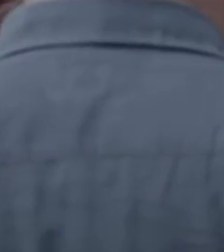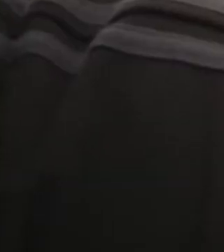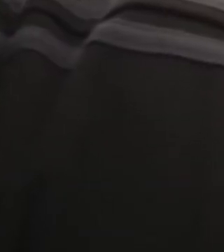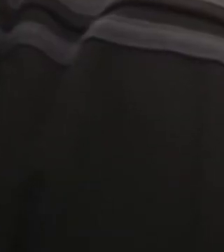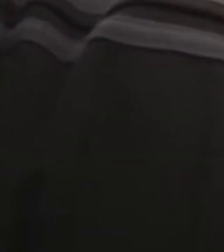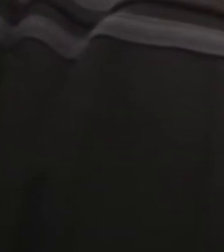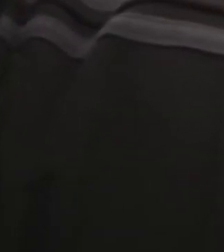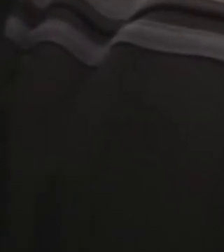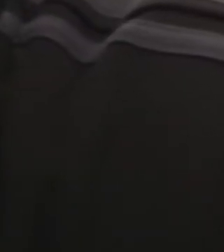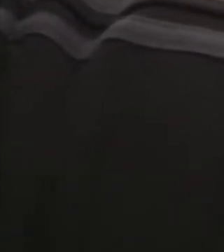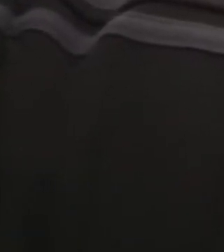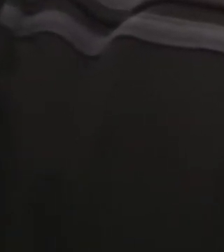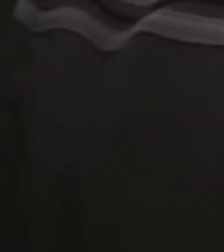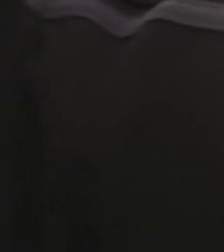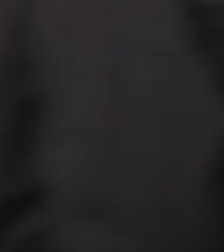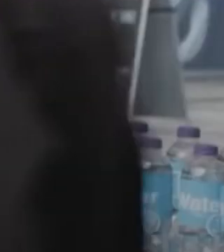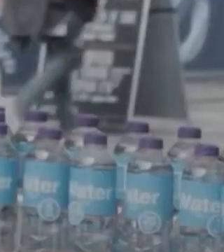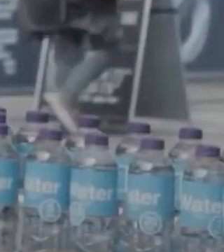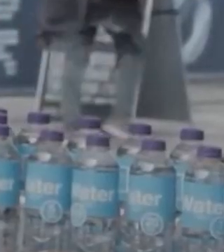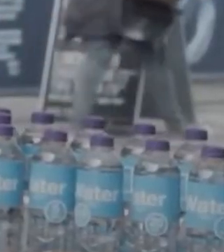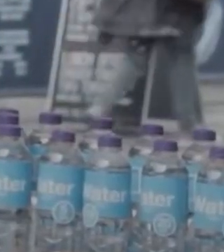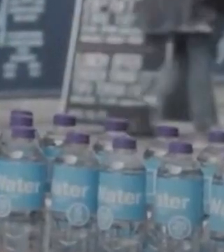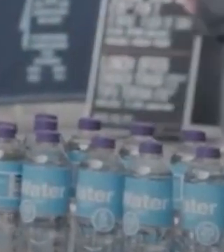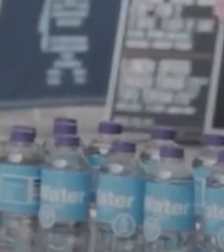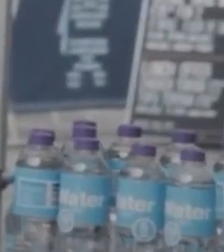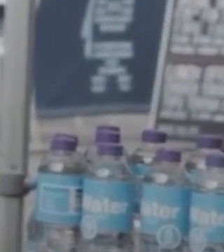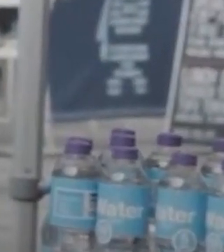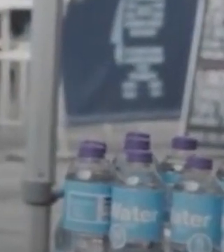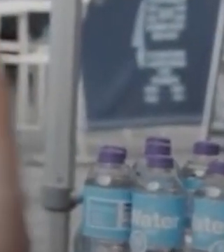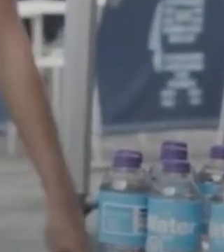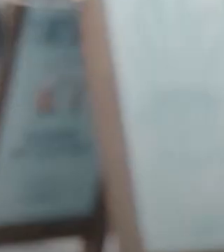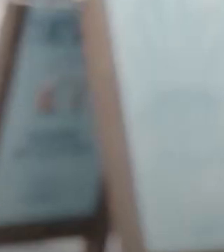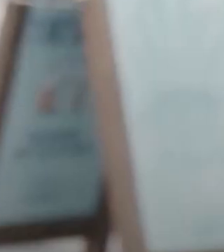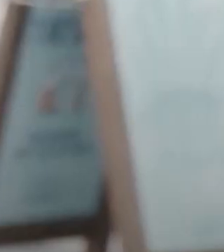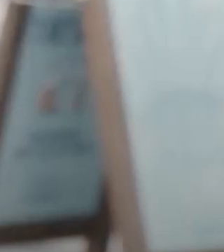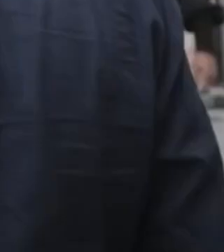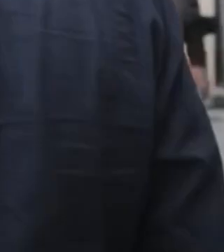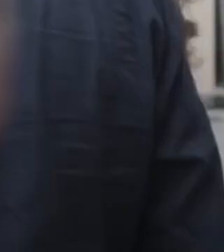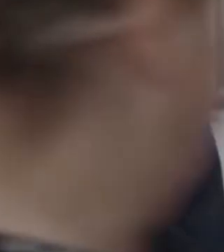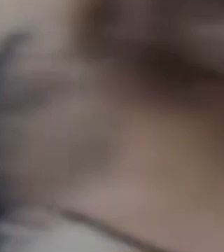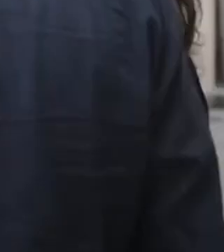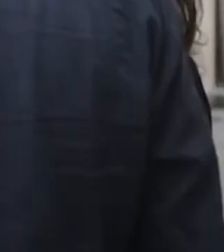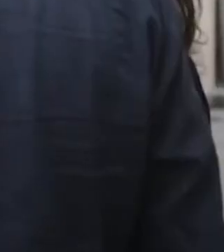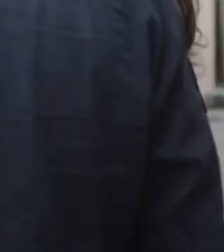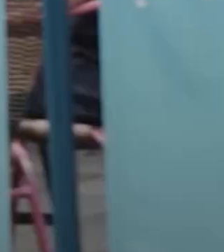Fortunately, you haven't travelled far enough. I'm so dying for this water.